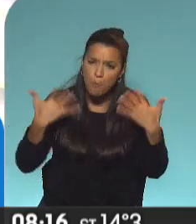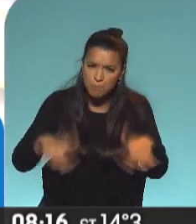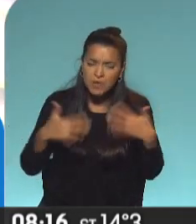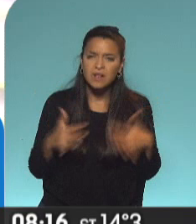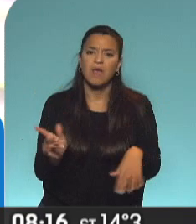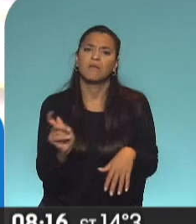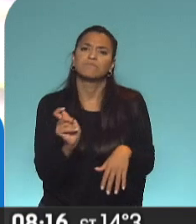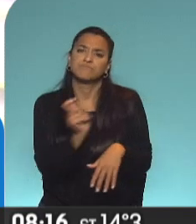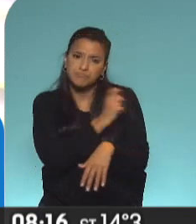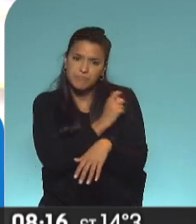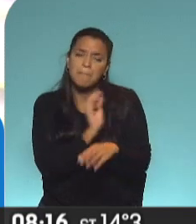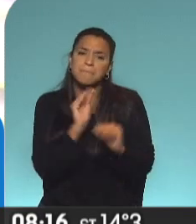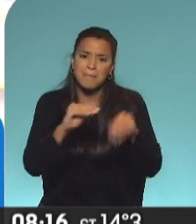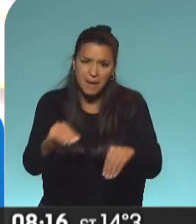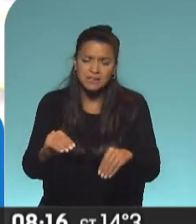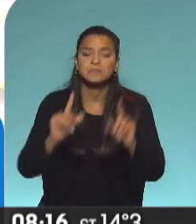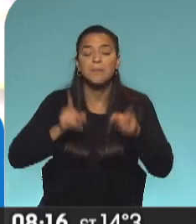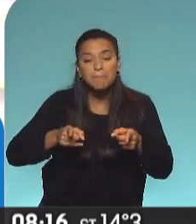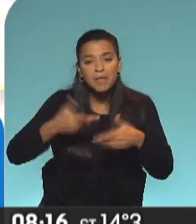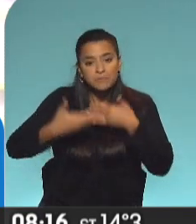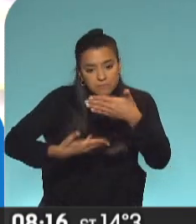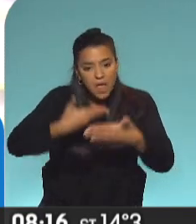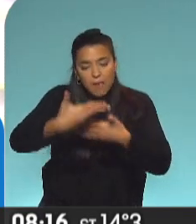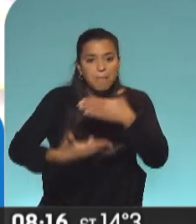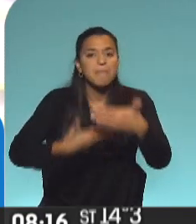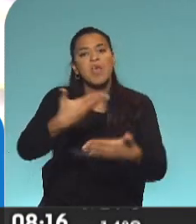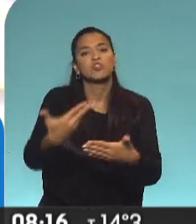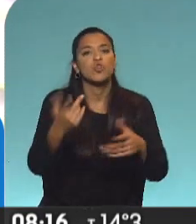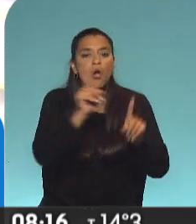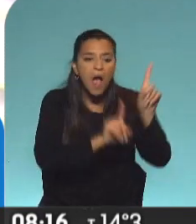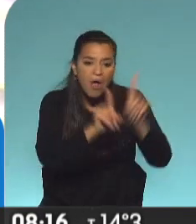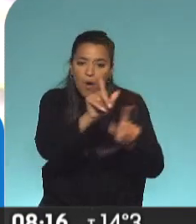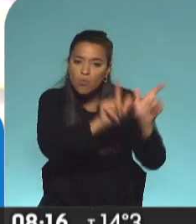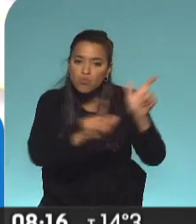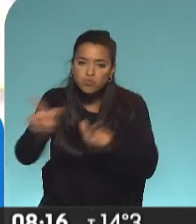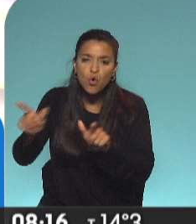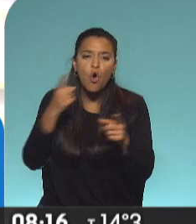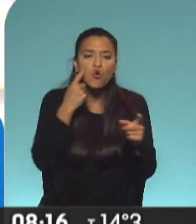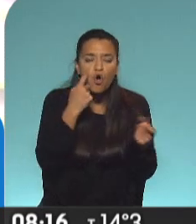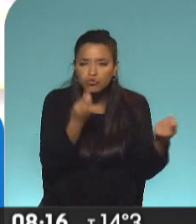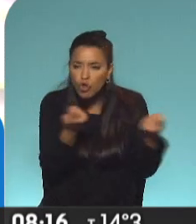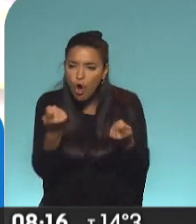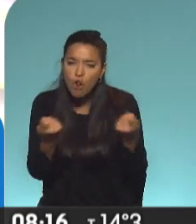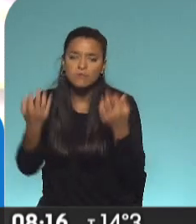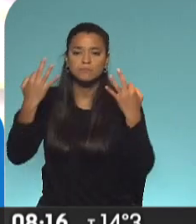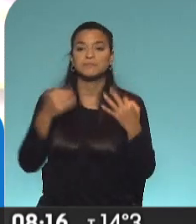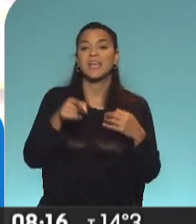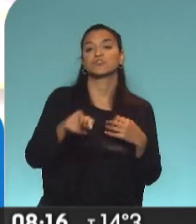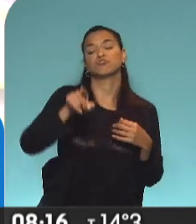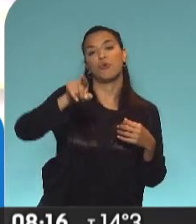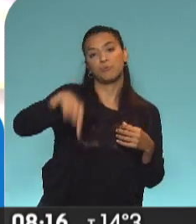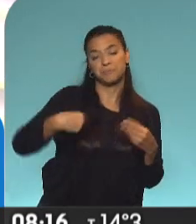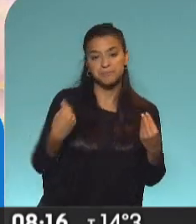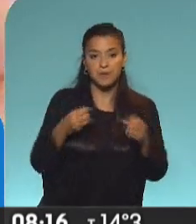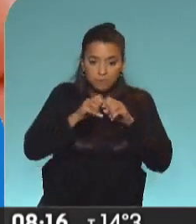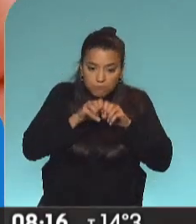la epidemia. Después se hizo un seguimiento de cada uno de los casos y de control de los focos que permitió evitar